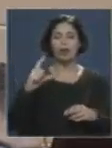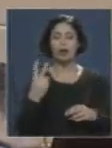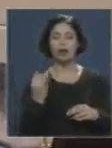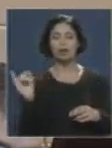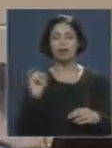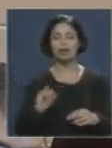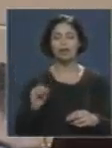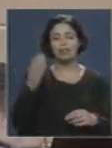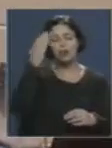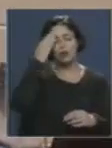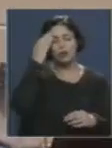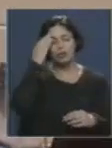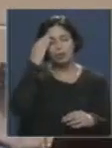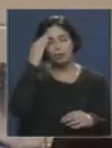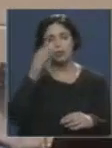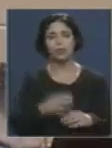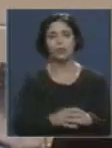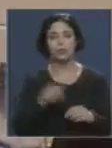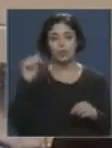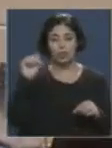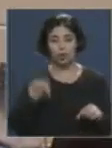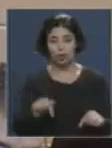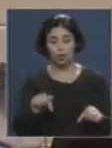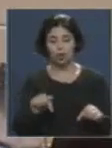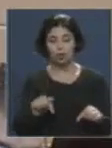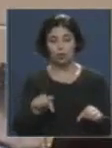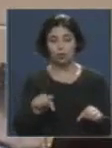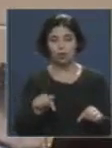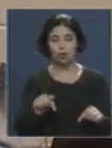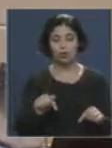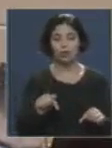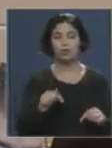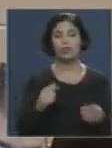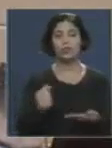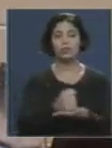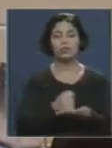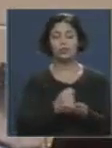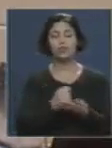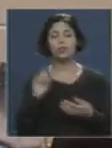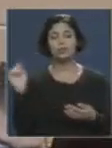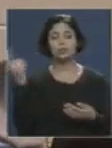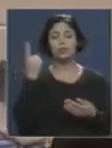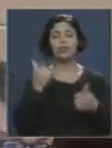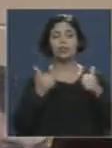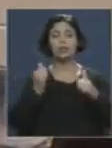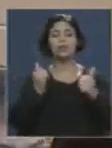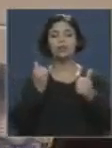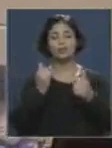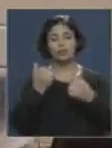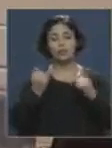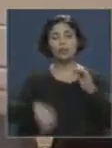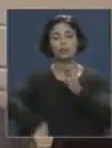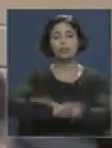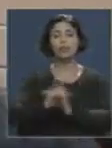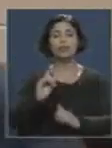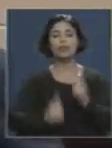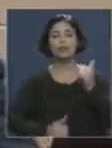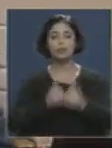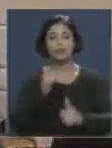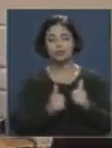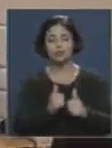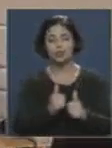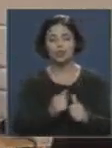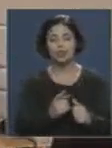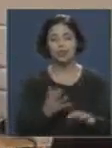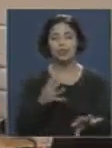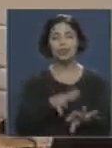de Coquimbo, que hoy día preside la Asociación Nacional de Fútbol Amateur, que es parte de la Federación de Fútbol